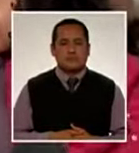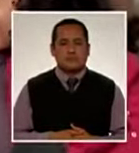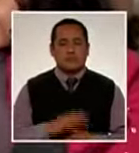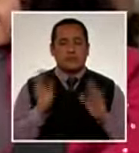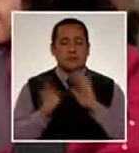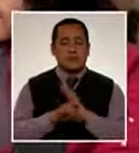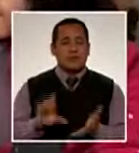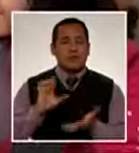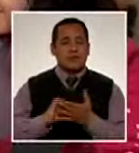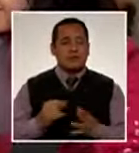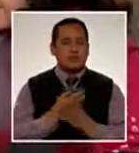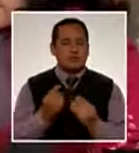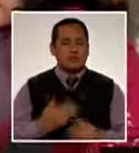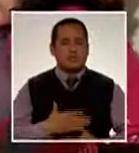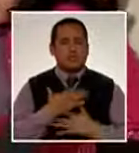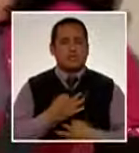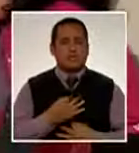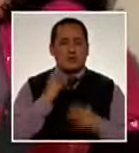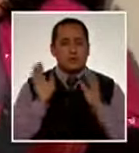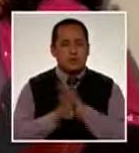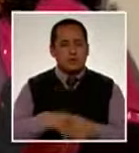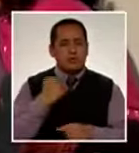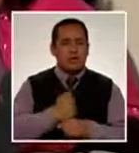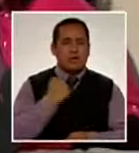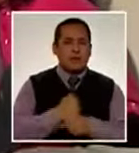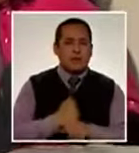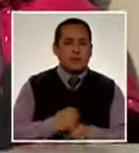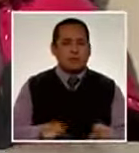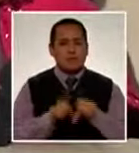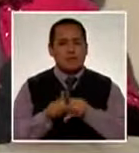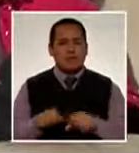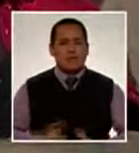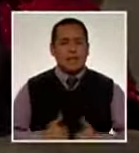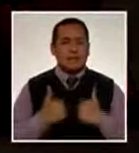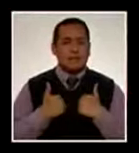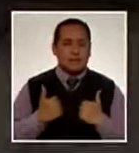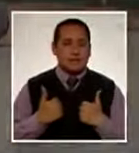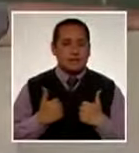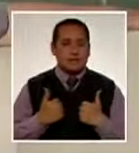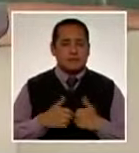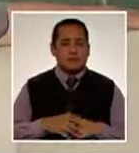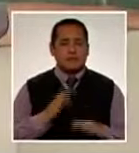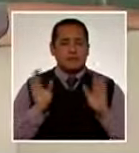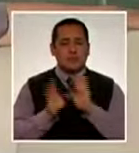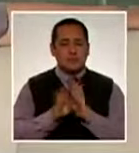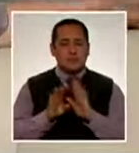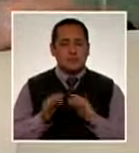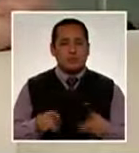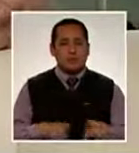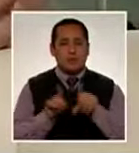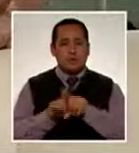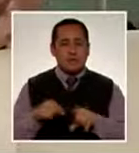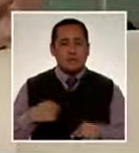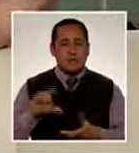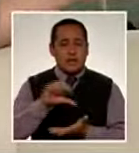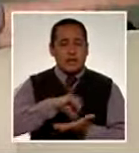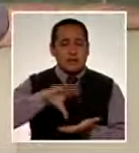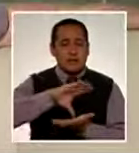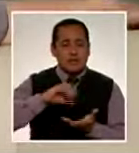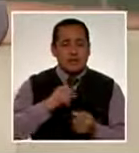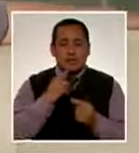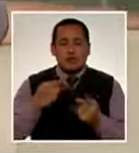En Lima estamos tan interesados en el trabajo, en la vida de la